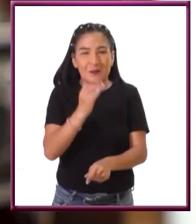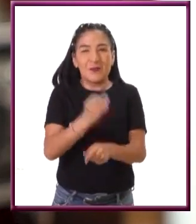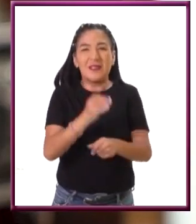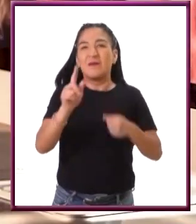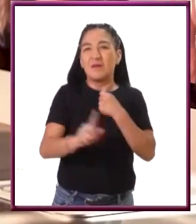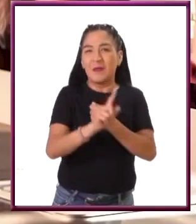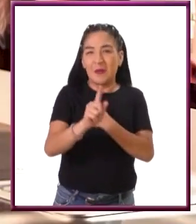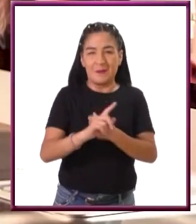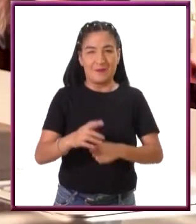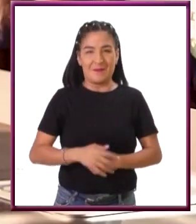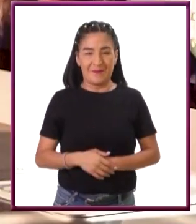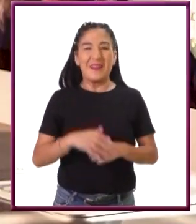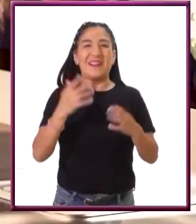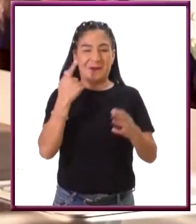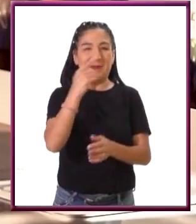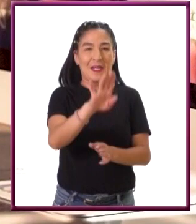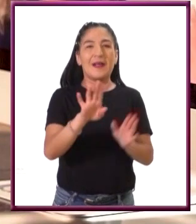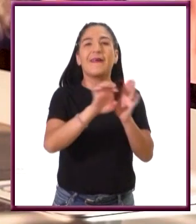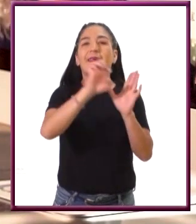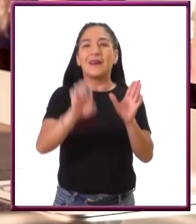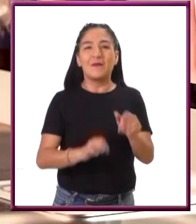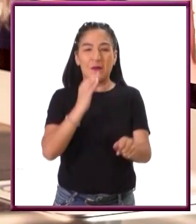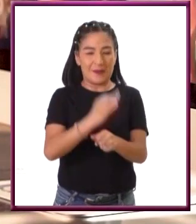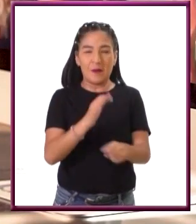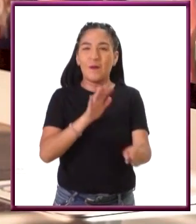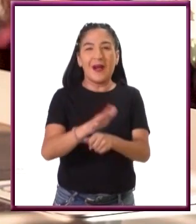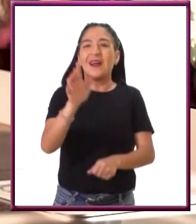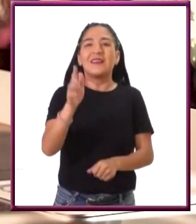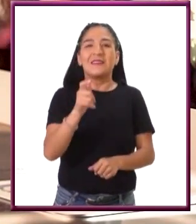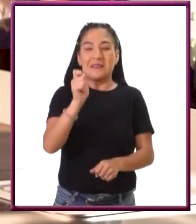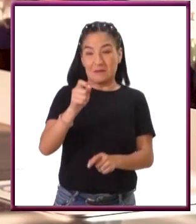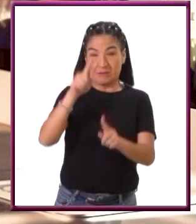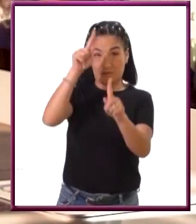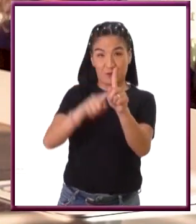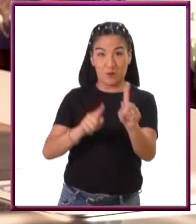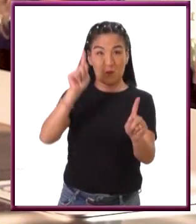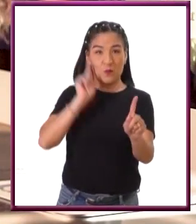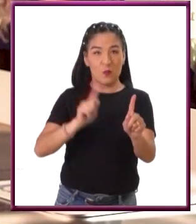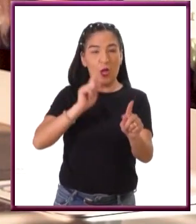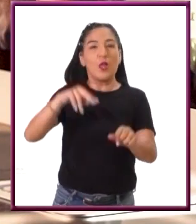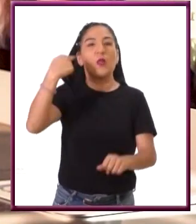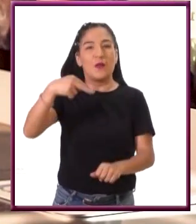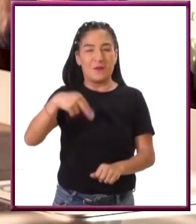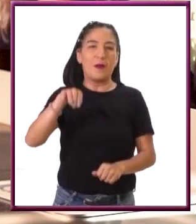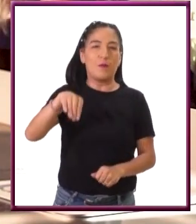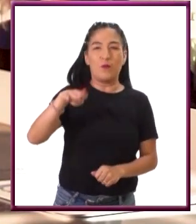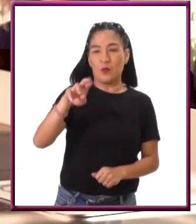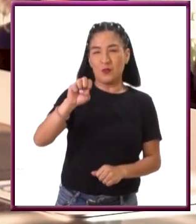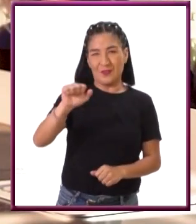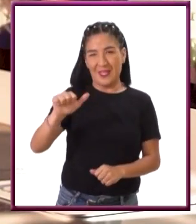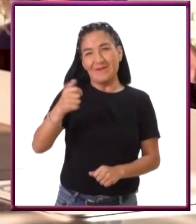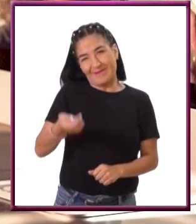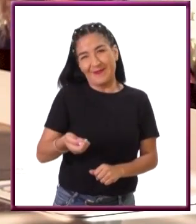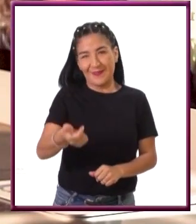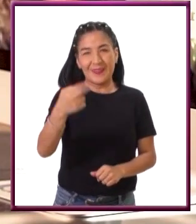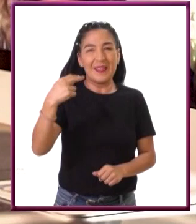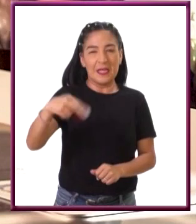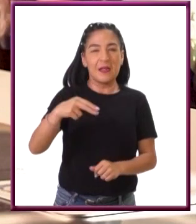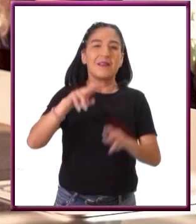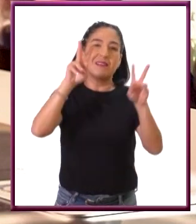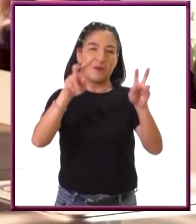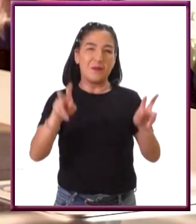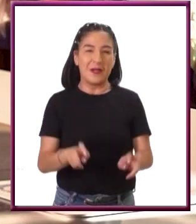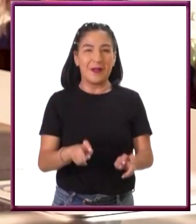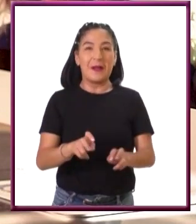situación? Sí, el ejemplo ya como de la mujer, ya como una mujer a la que ponemos el nombre de musa, ya tiene como un montón